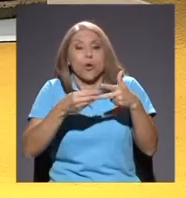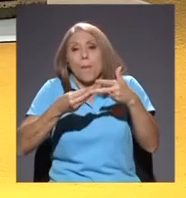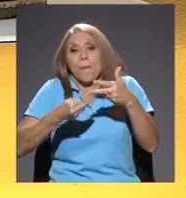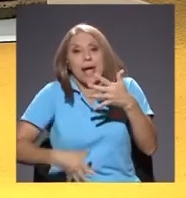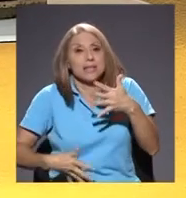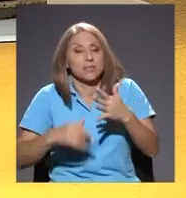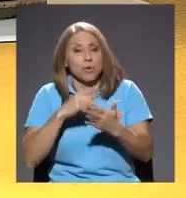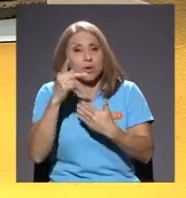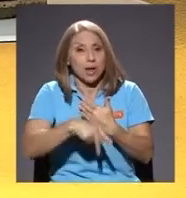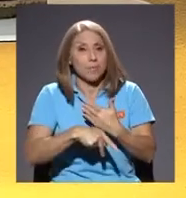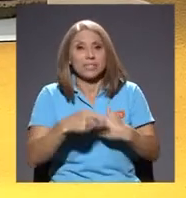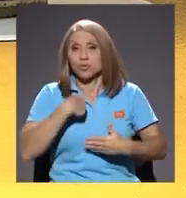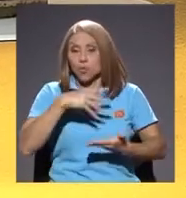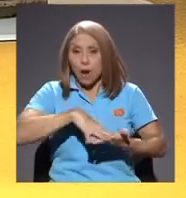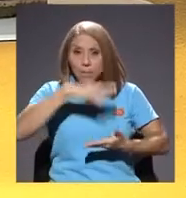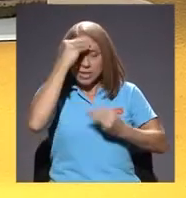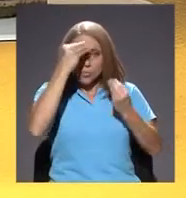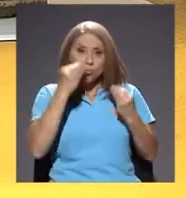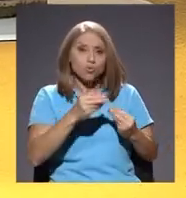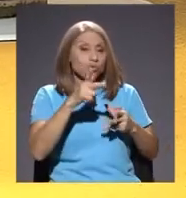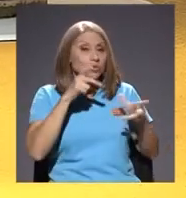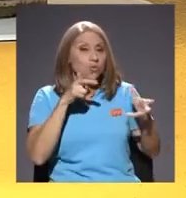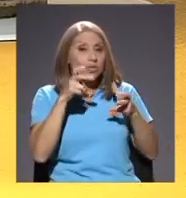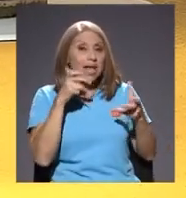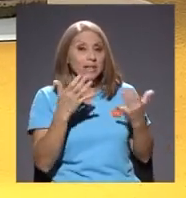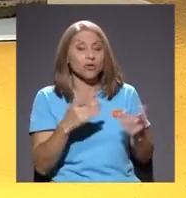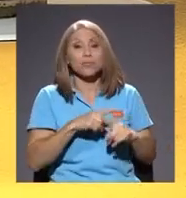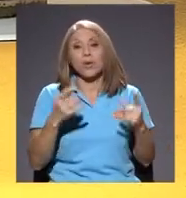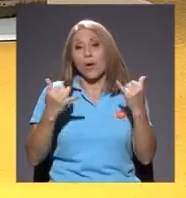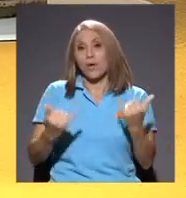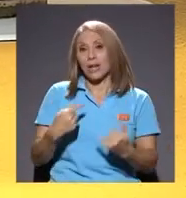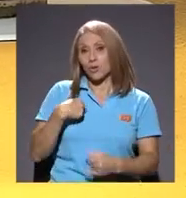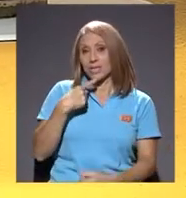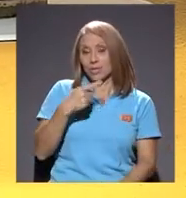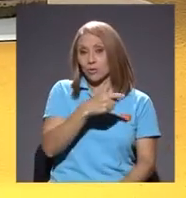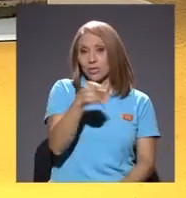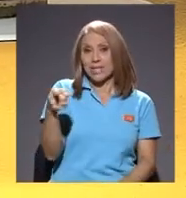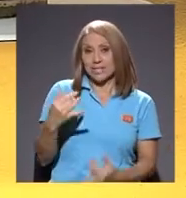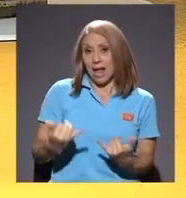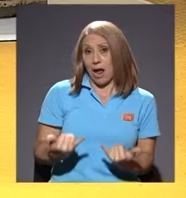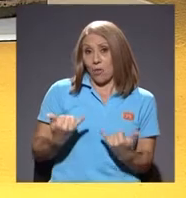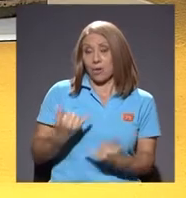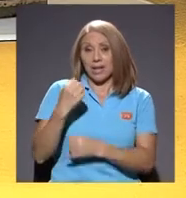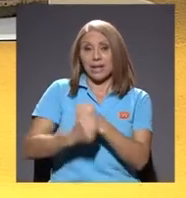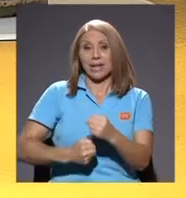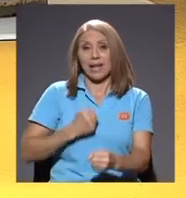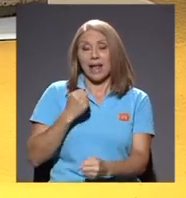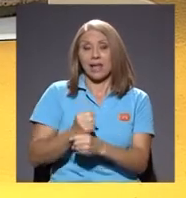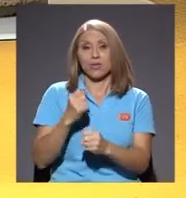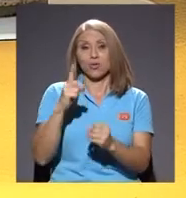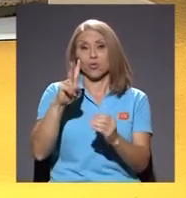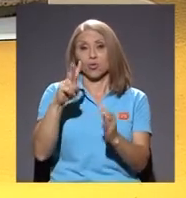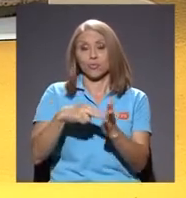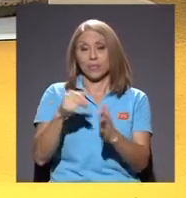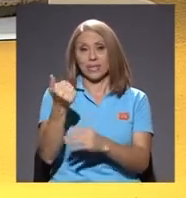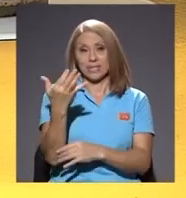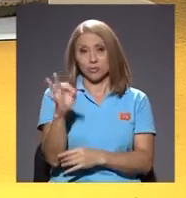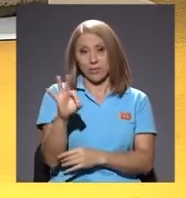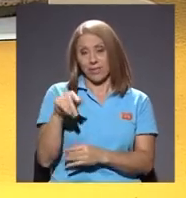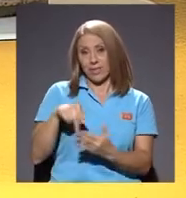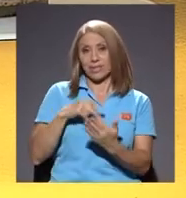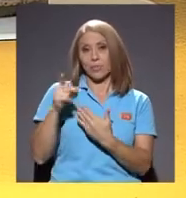ahora lo que tengo que decirle a las amigas es es que ahora en el año 19 de este programa